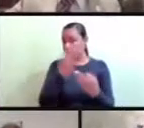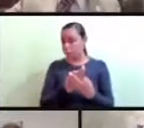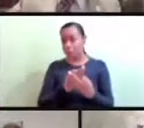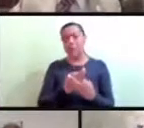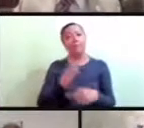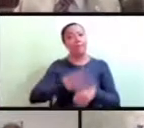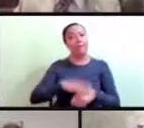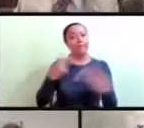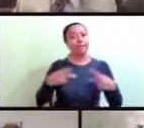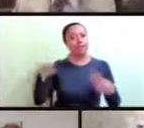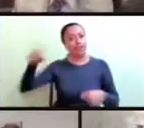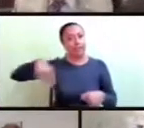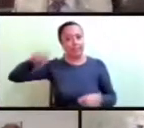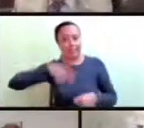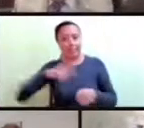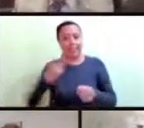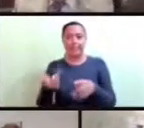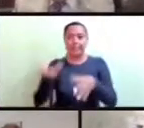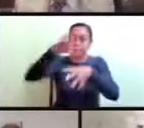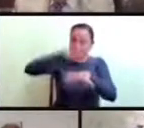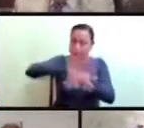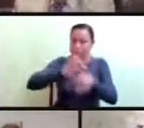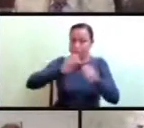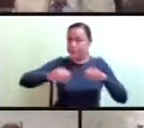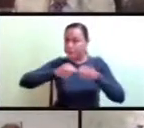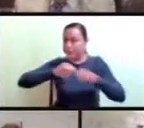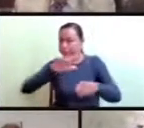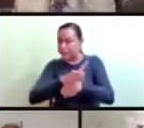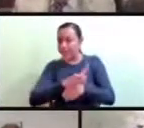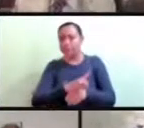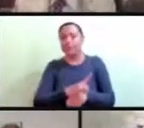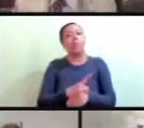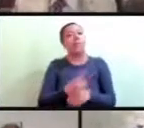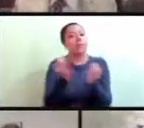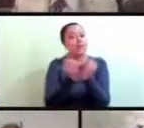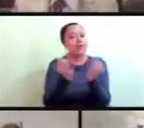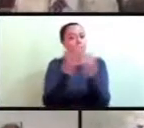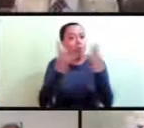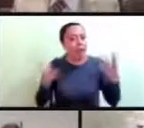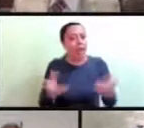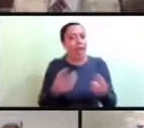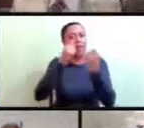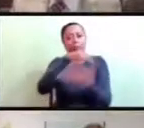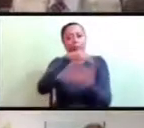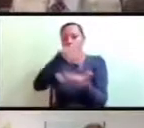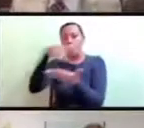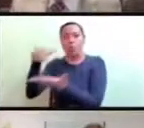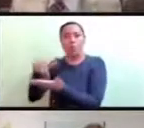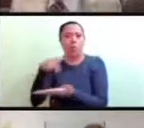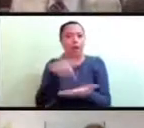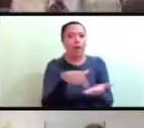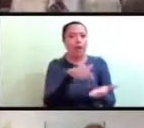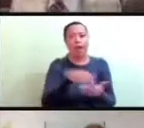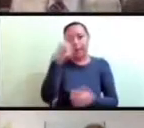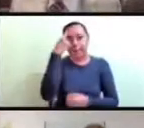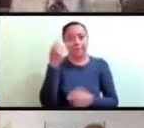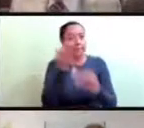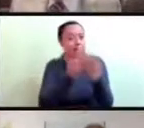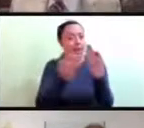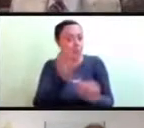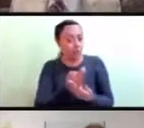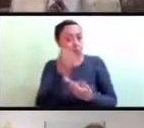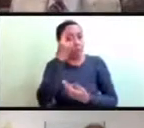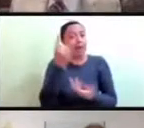de la integración social, aunado al rescate de espacios públicos para actividades culturales y